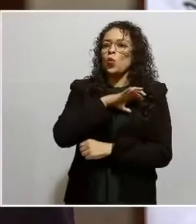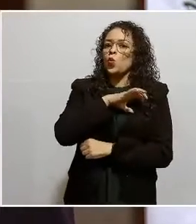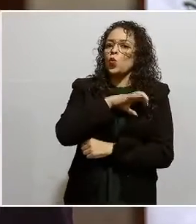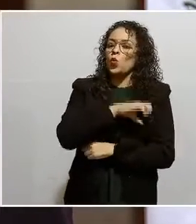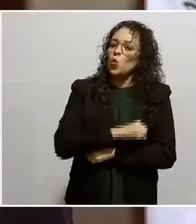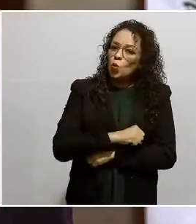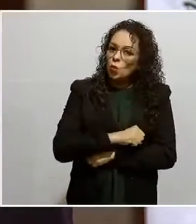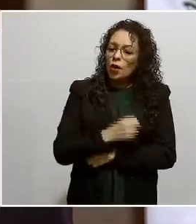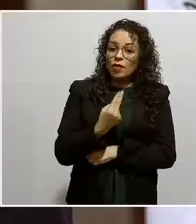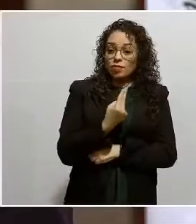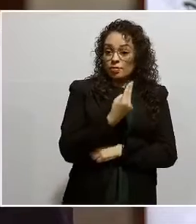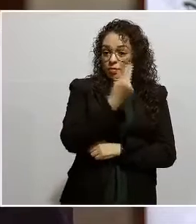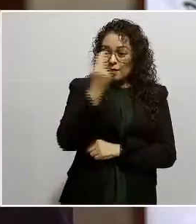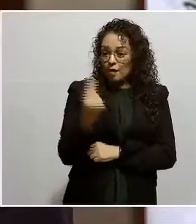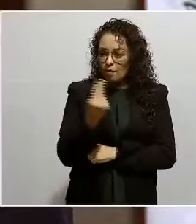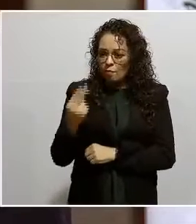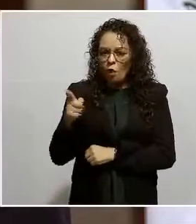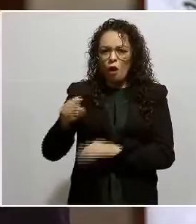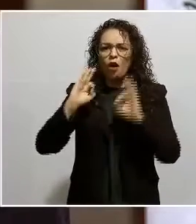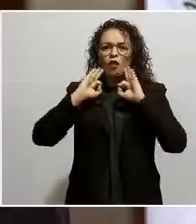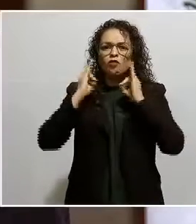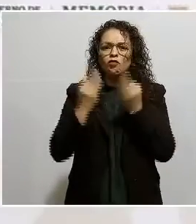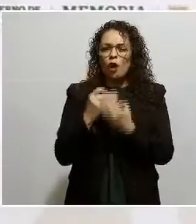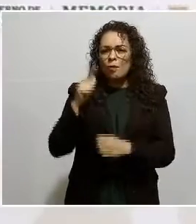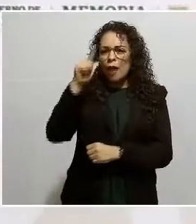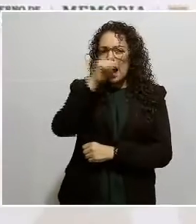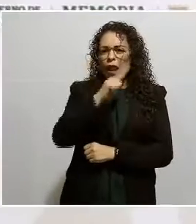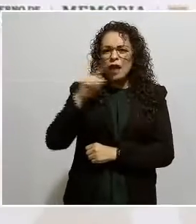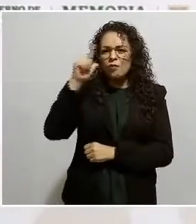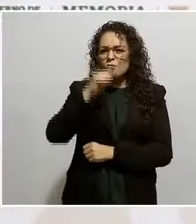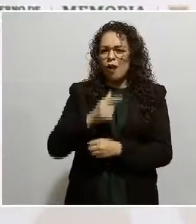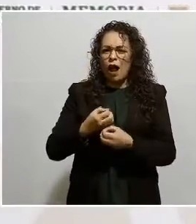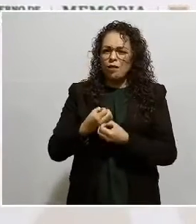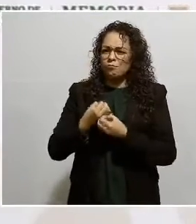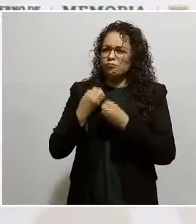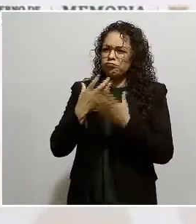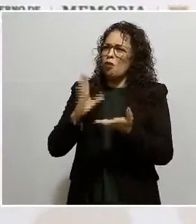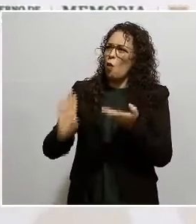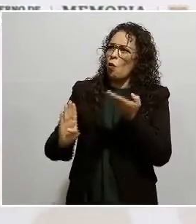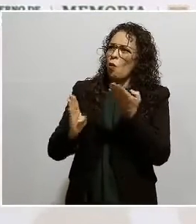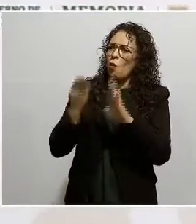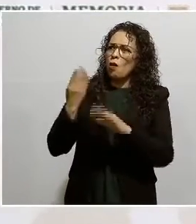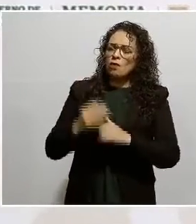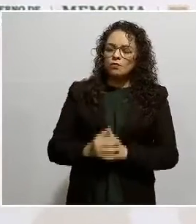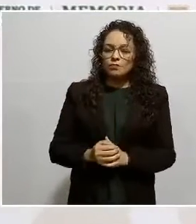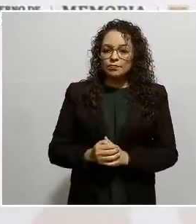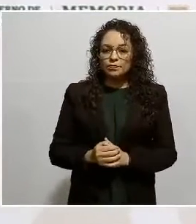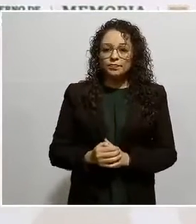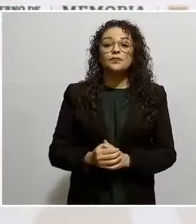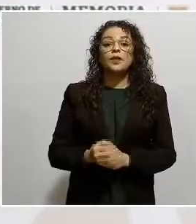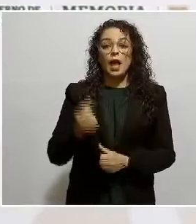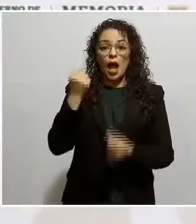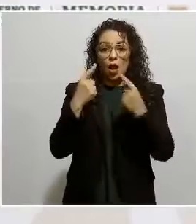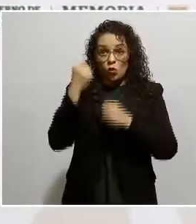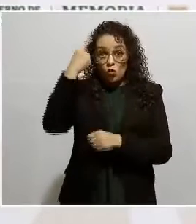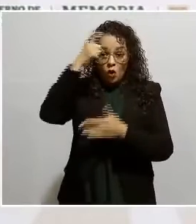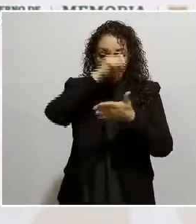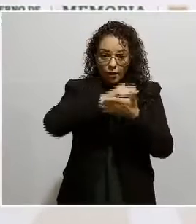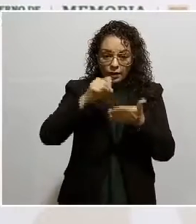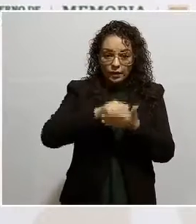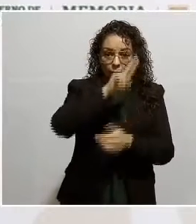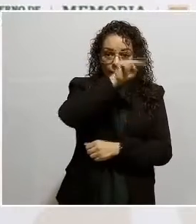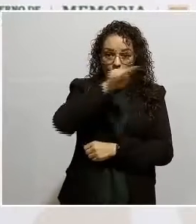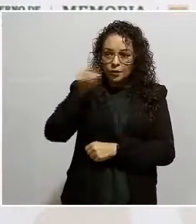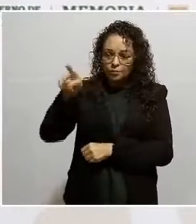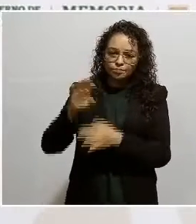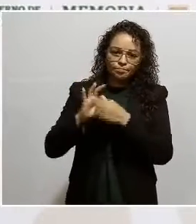dibujo su lenguaje universal e íntimo. Hace amistad con algunos escritores y pintores,